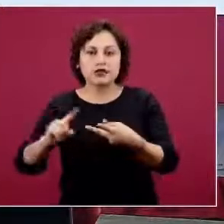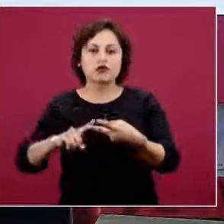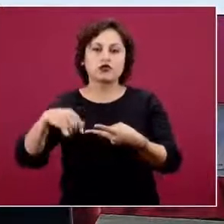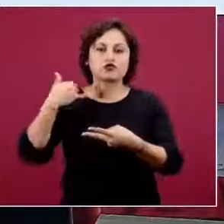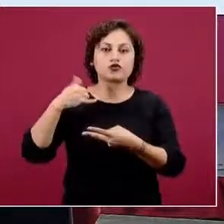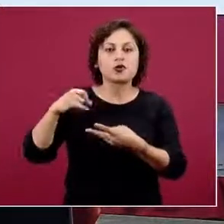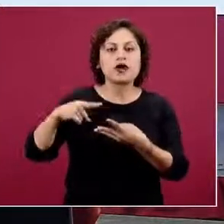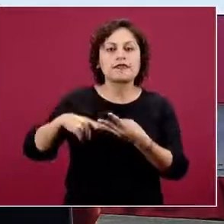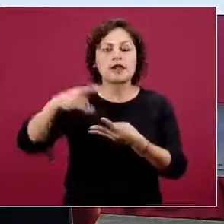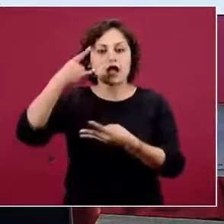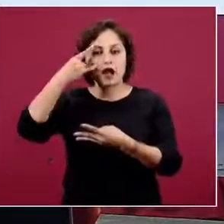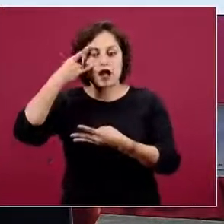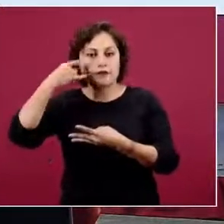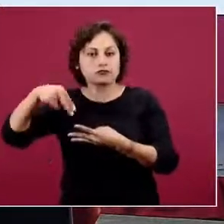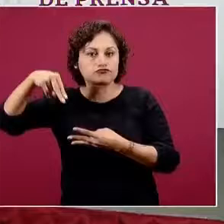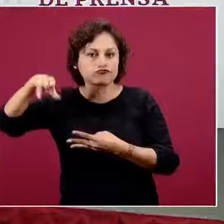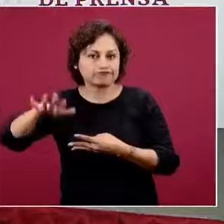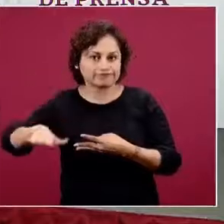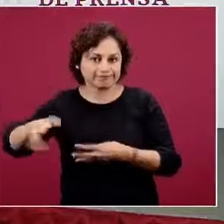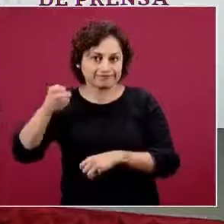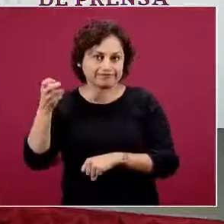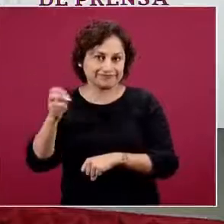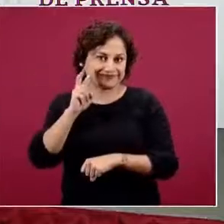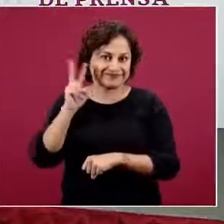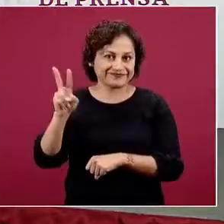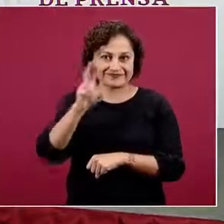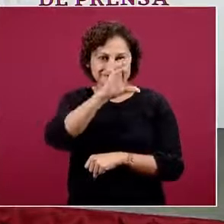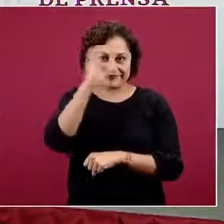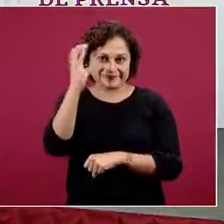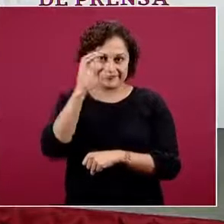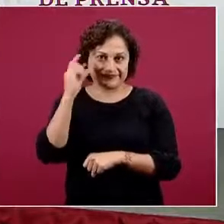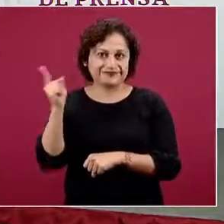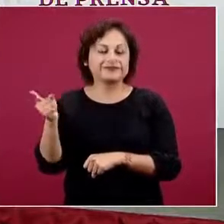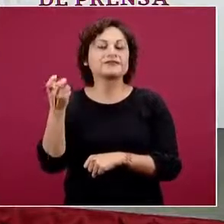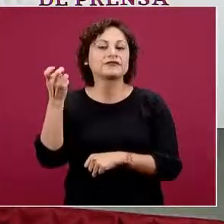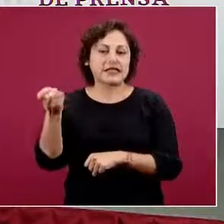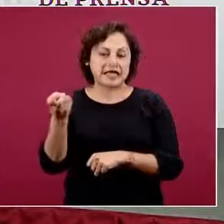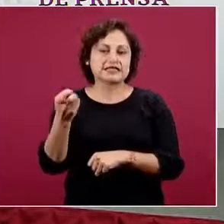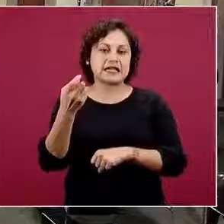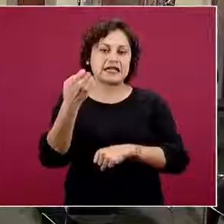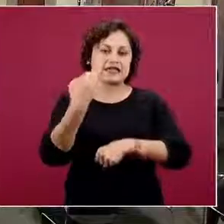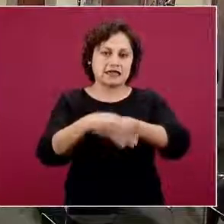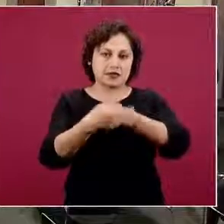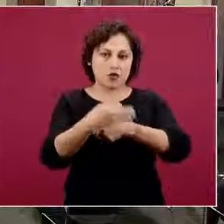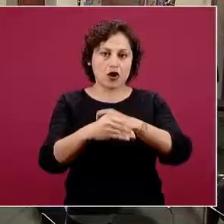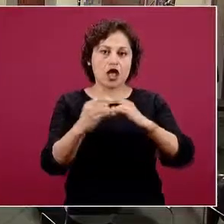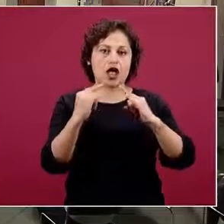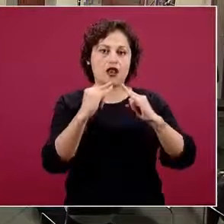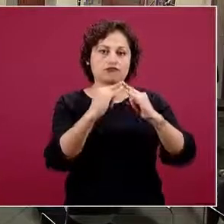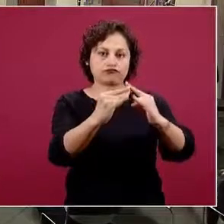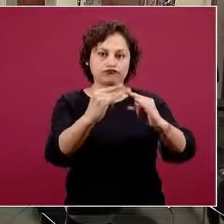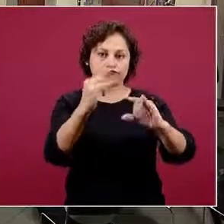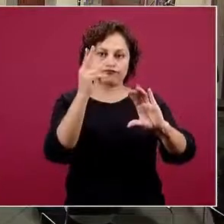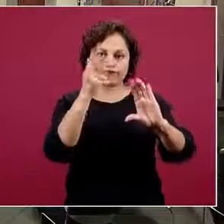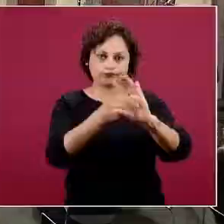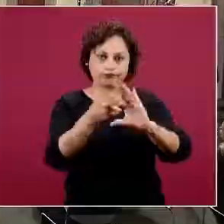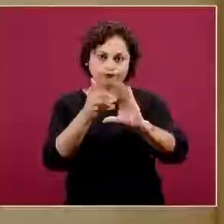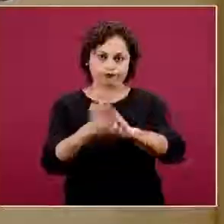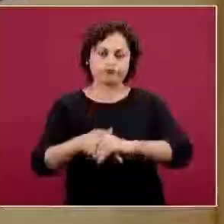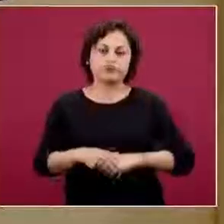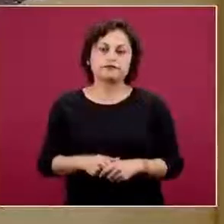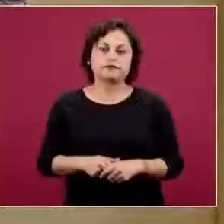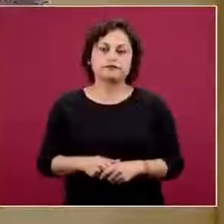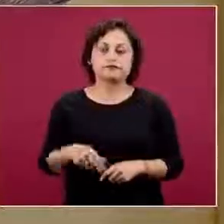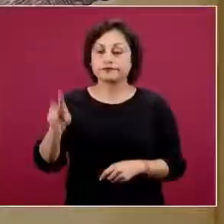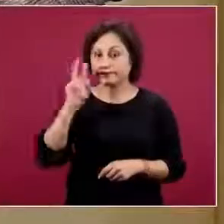de Campeche. Entonces ustedes pueden ver en las imágenes inferiores cómo quedaron habilitados los refugios temporales divididos. Era